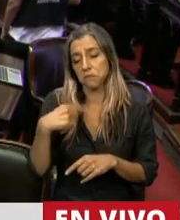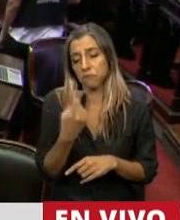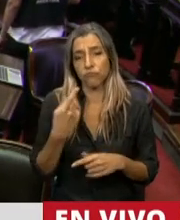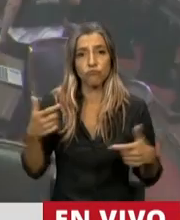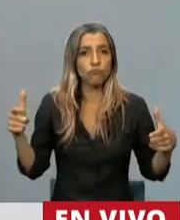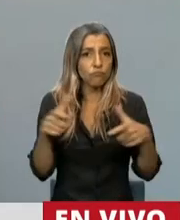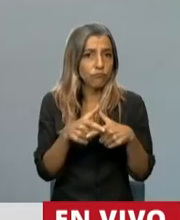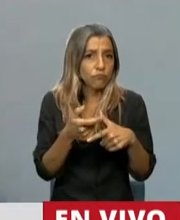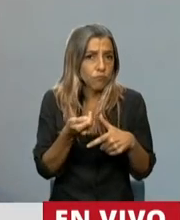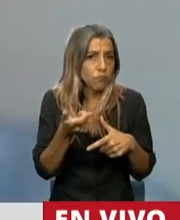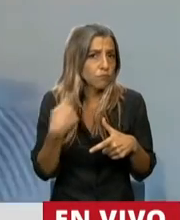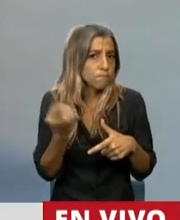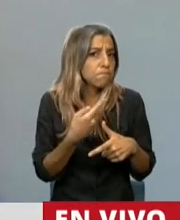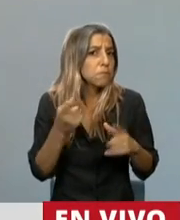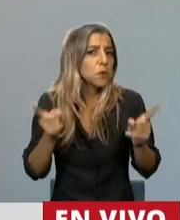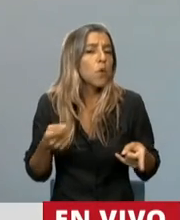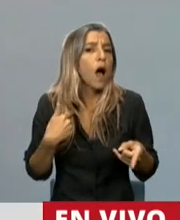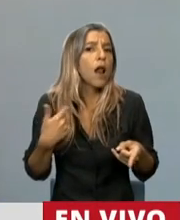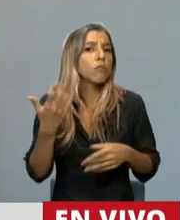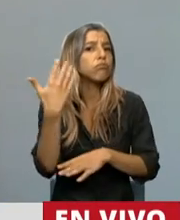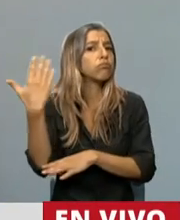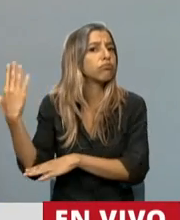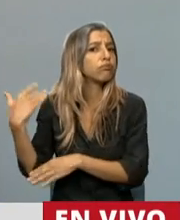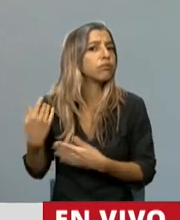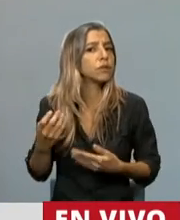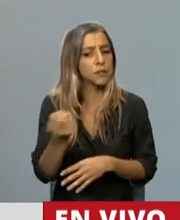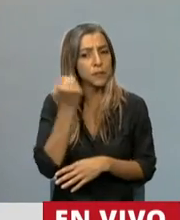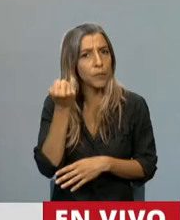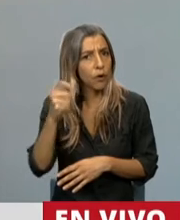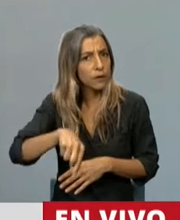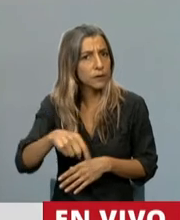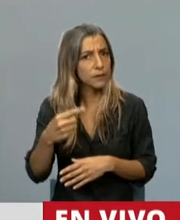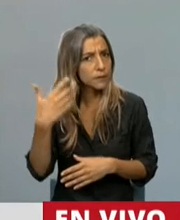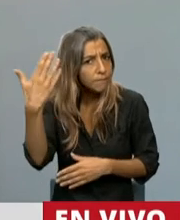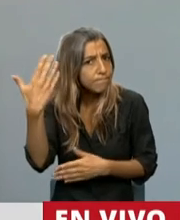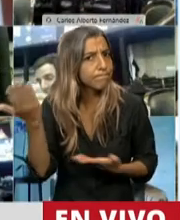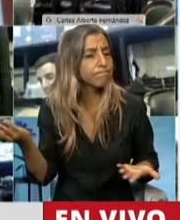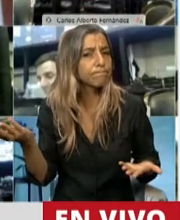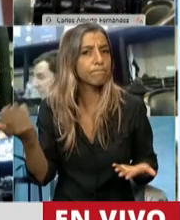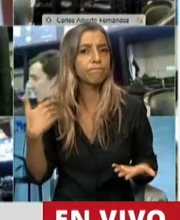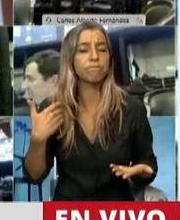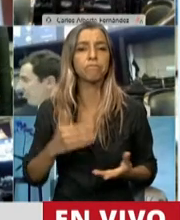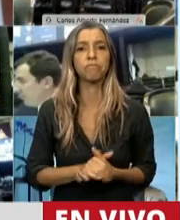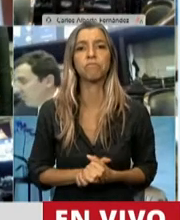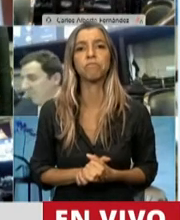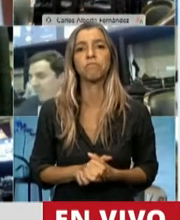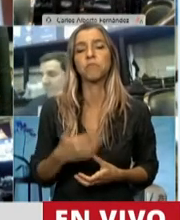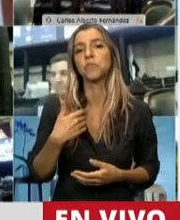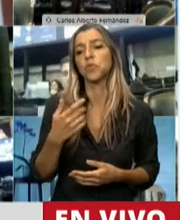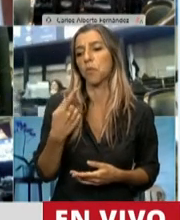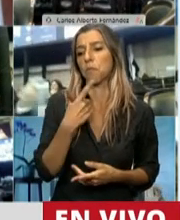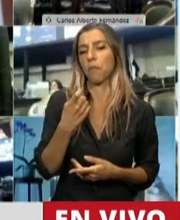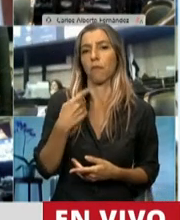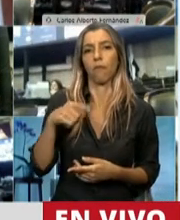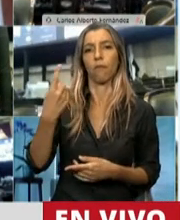minoría. A mí no me llama la atención la falta de la presencia del oficialismo en